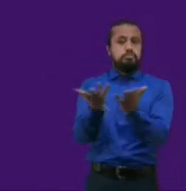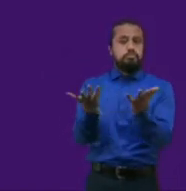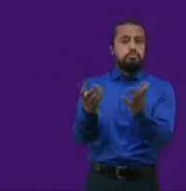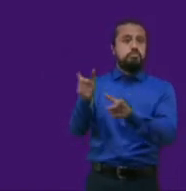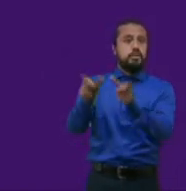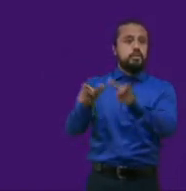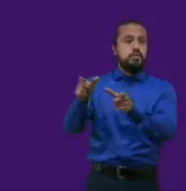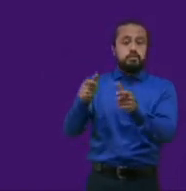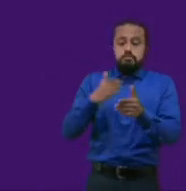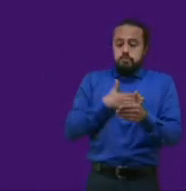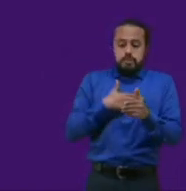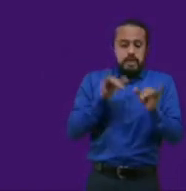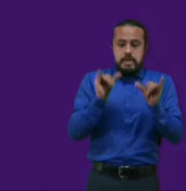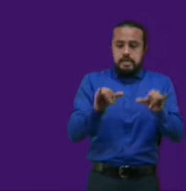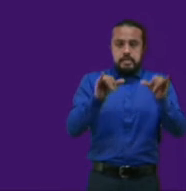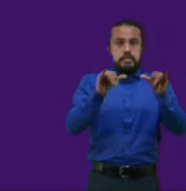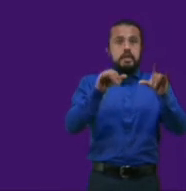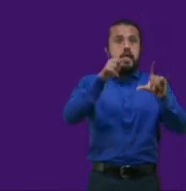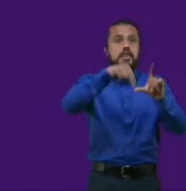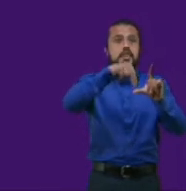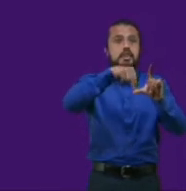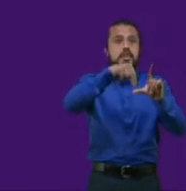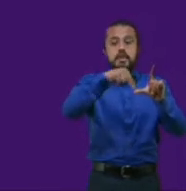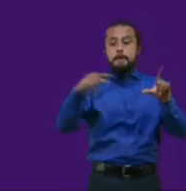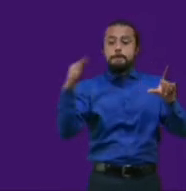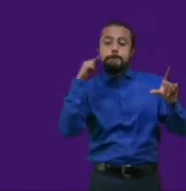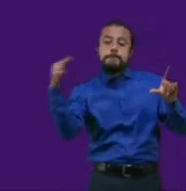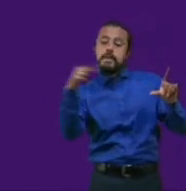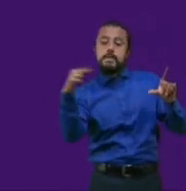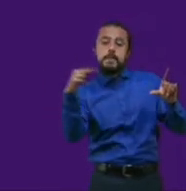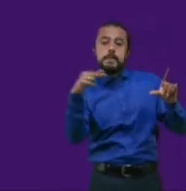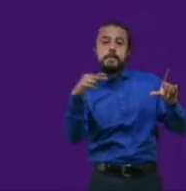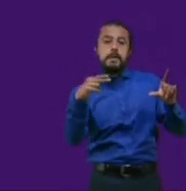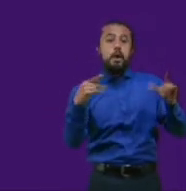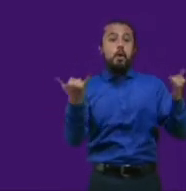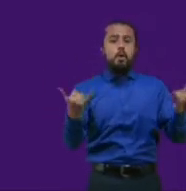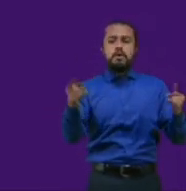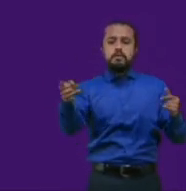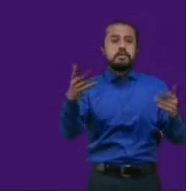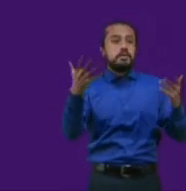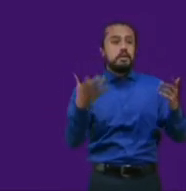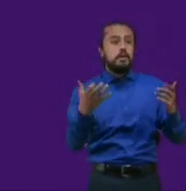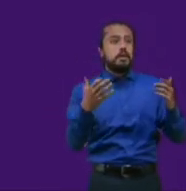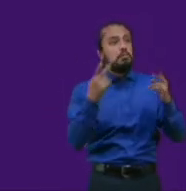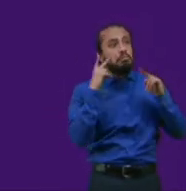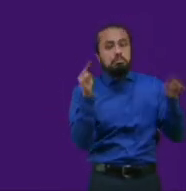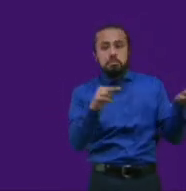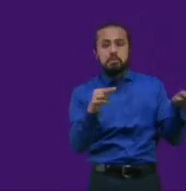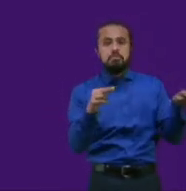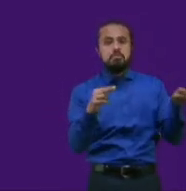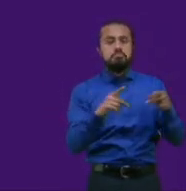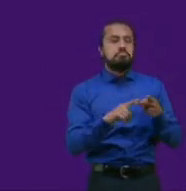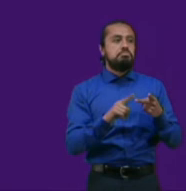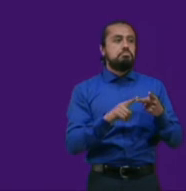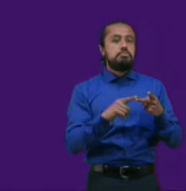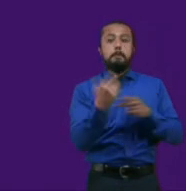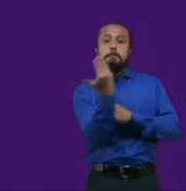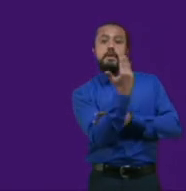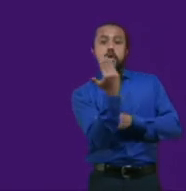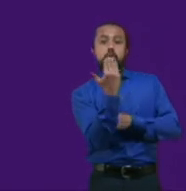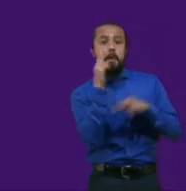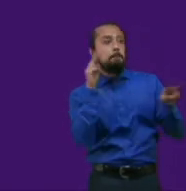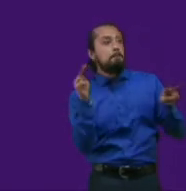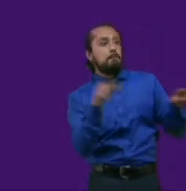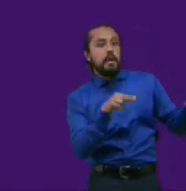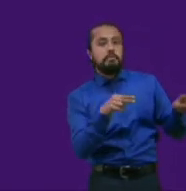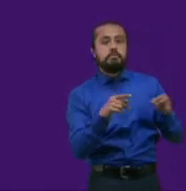de mi plataforma para el contenido que están buscando. Si hoy amanecieron con ganas de un documental, ahí lo va a tener. Si quieren ver una película para niños,